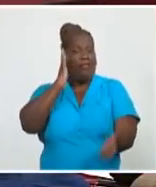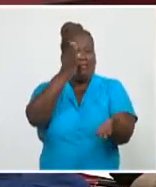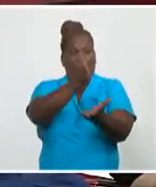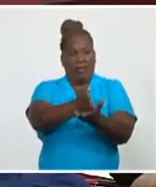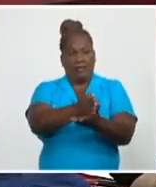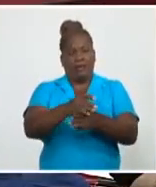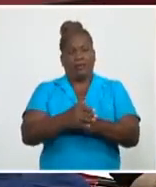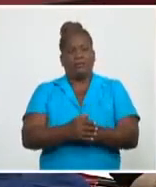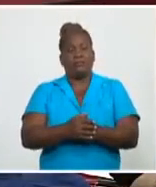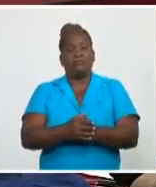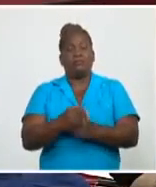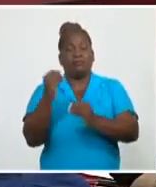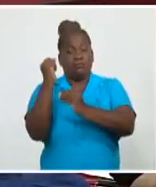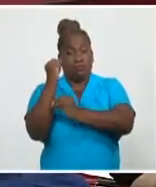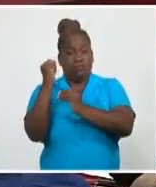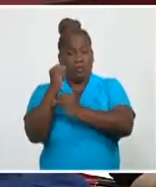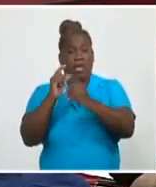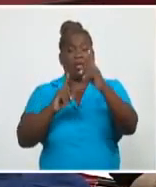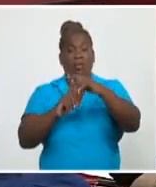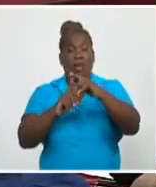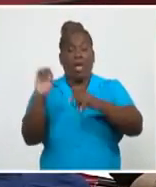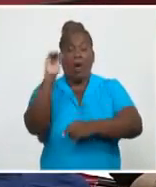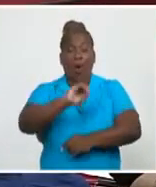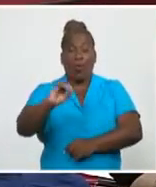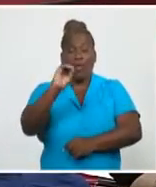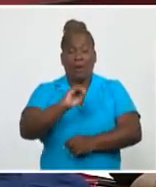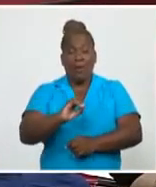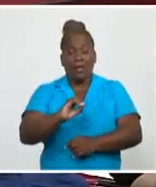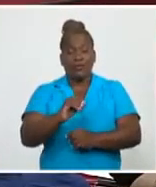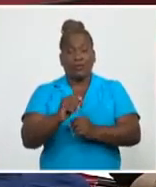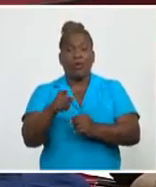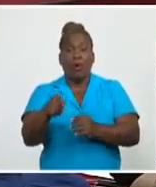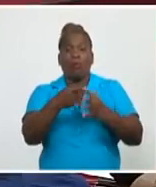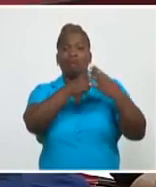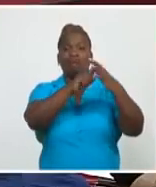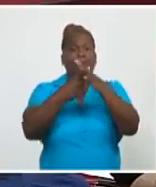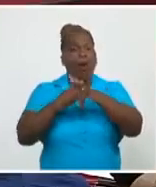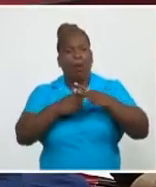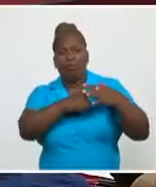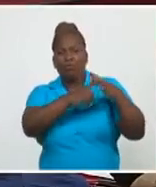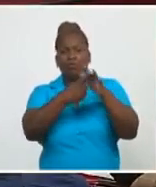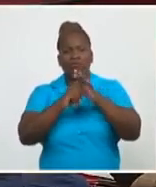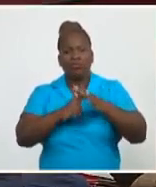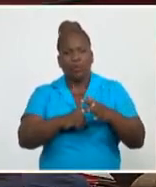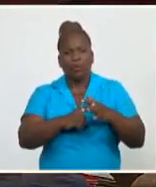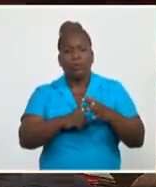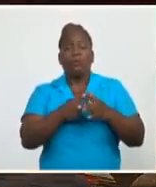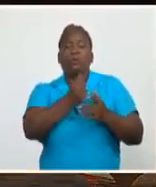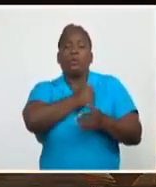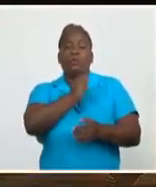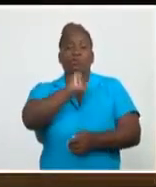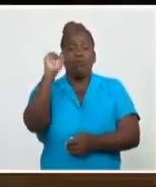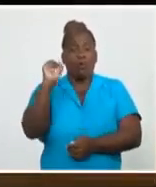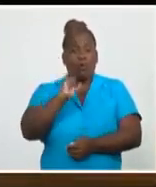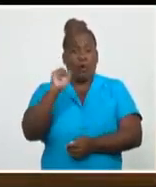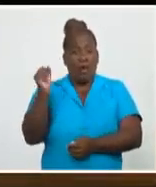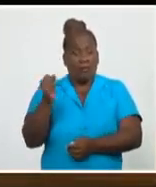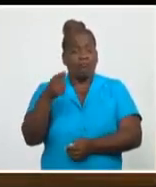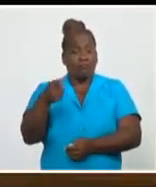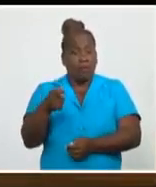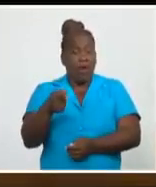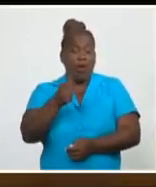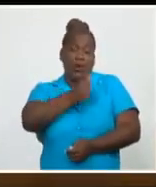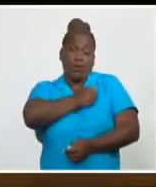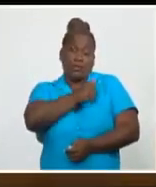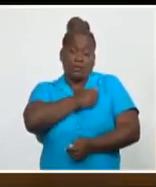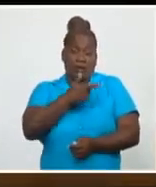Consolidar la implantación de la tarea ordenamiento con los ajustes requeridos en interés de alcanzar su objetivo estratégico,